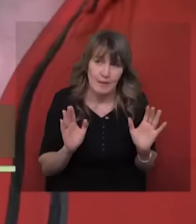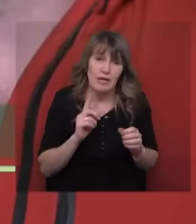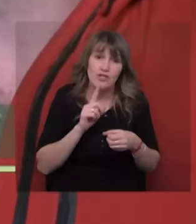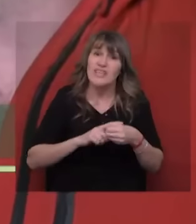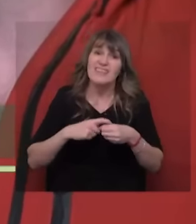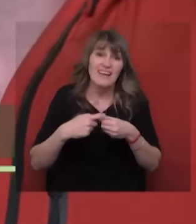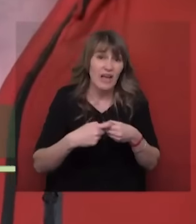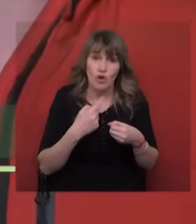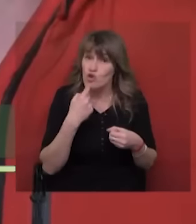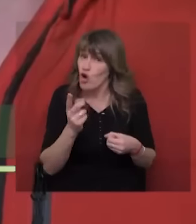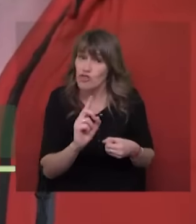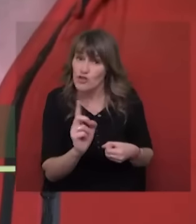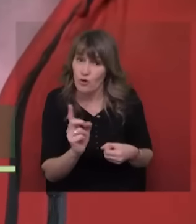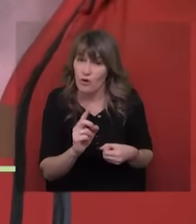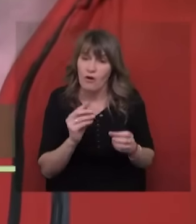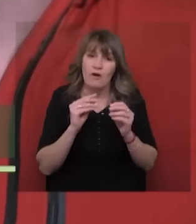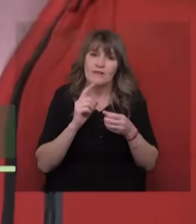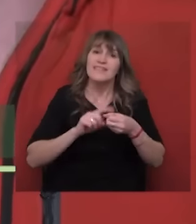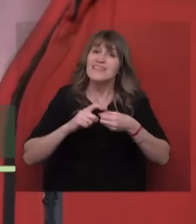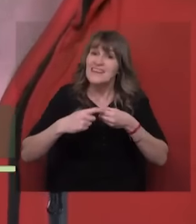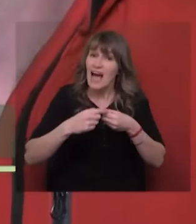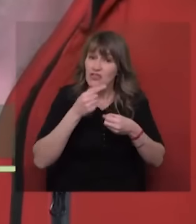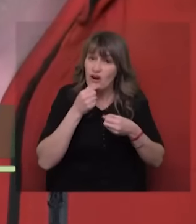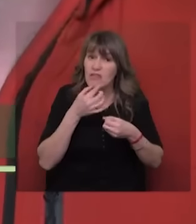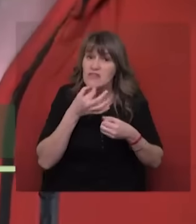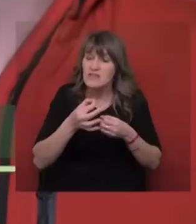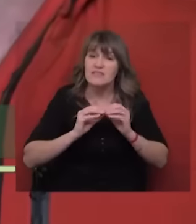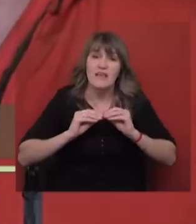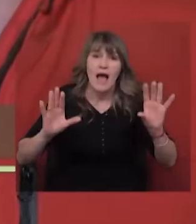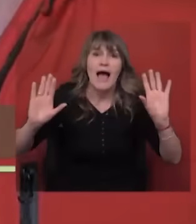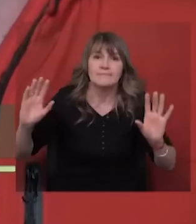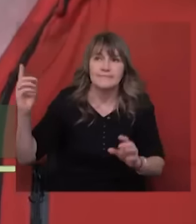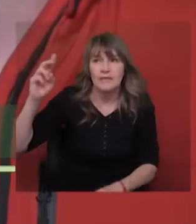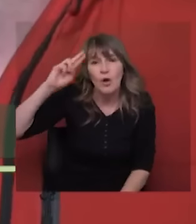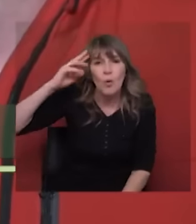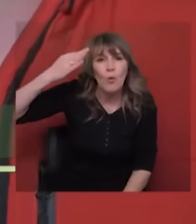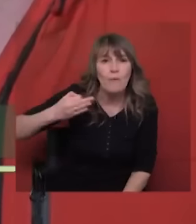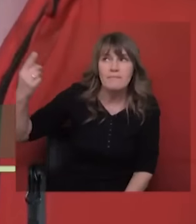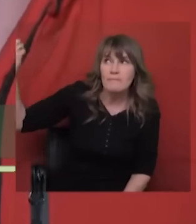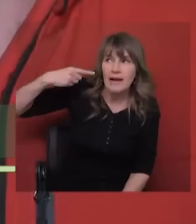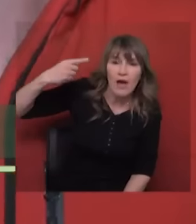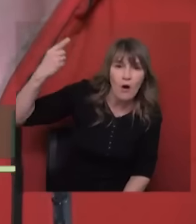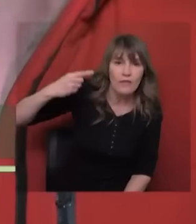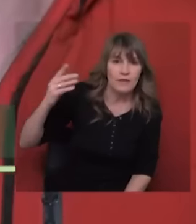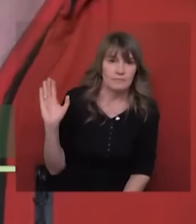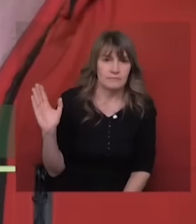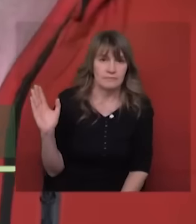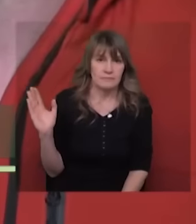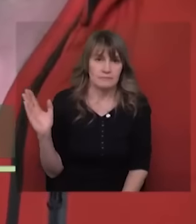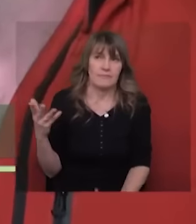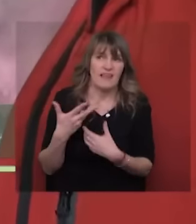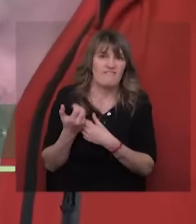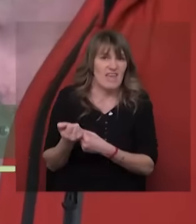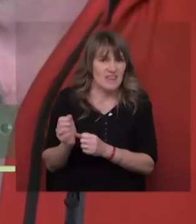contrario eligieron comunicar públicamente una defensa del accionar policial y por lo tanto una defensa de la orden que recibieron En